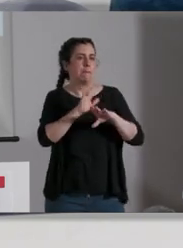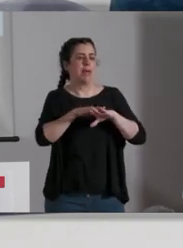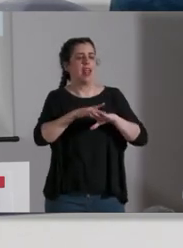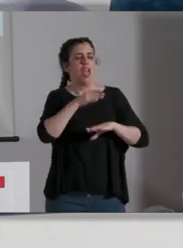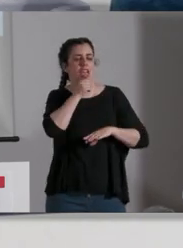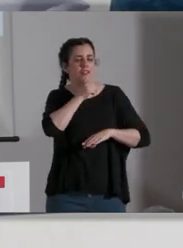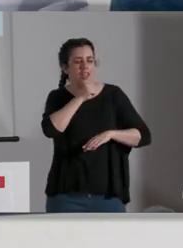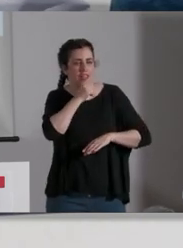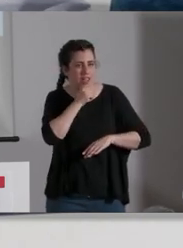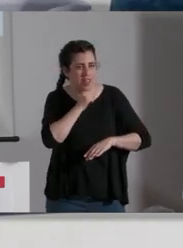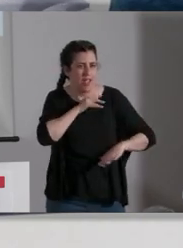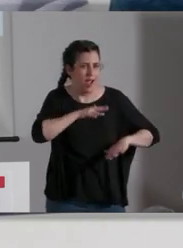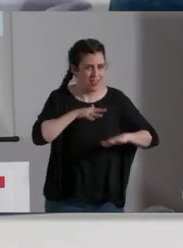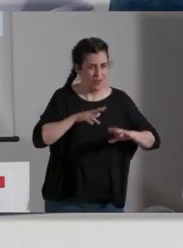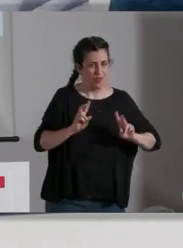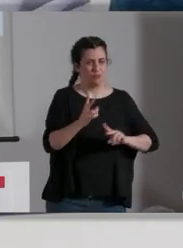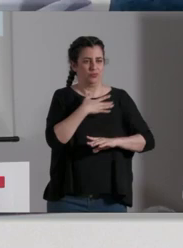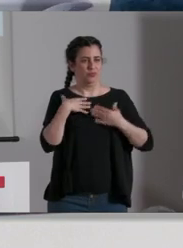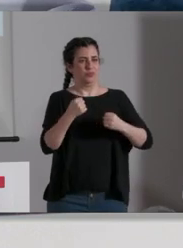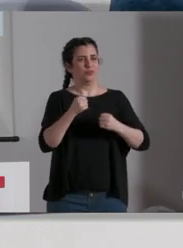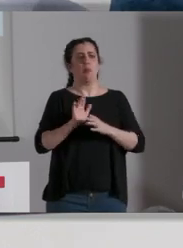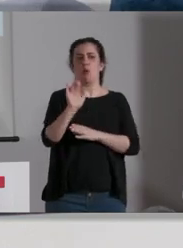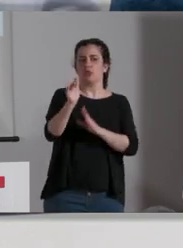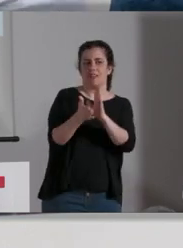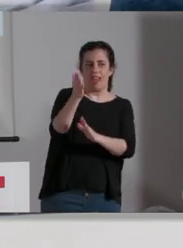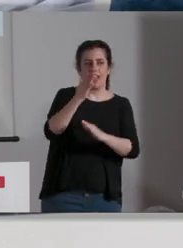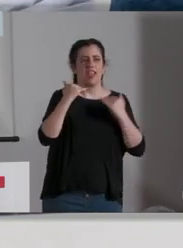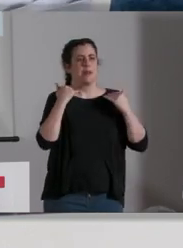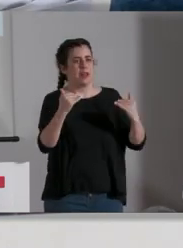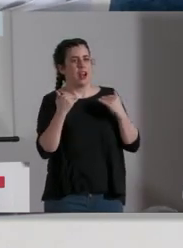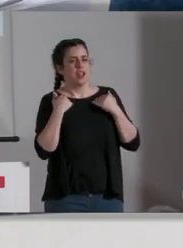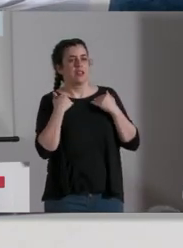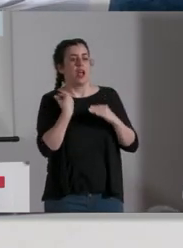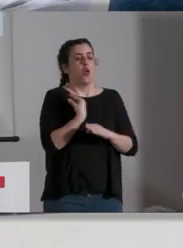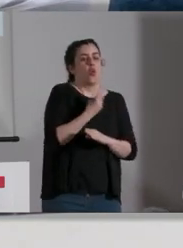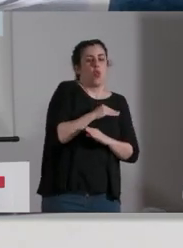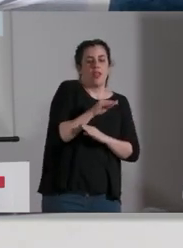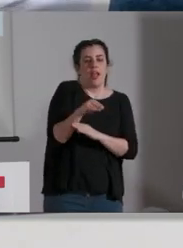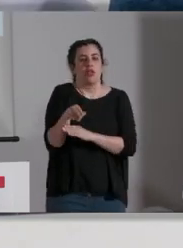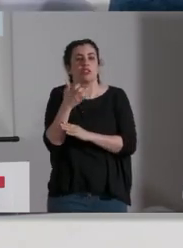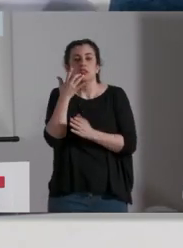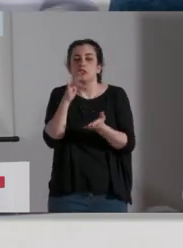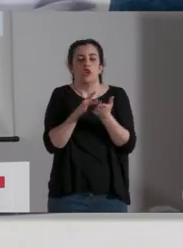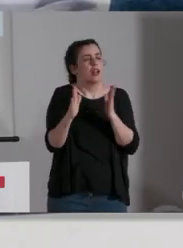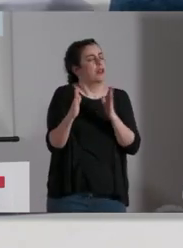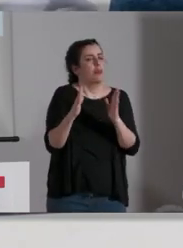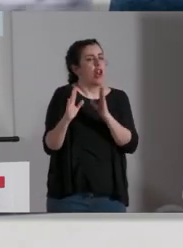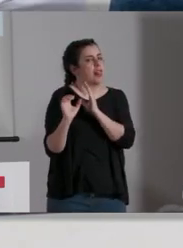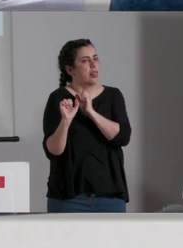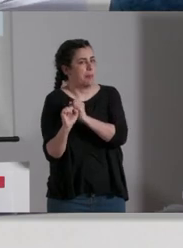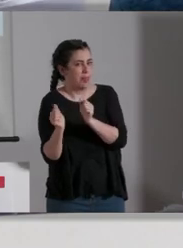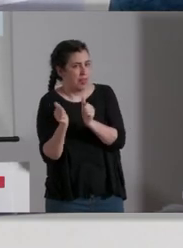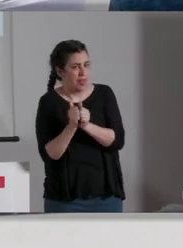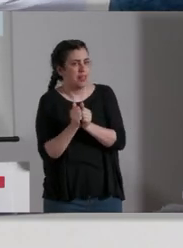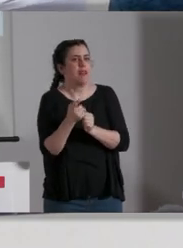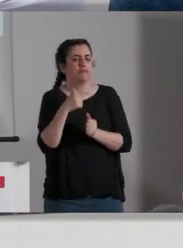Tenemos salidas al monte, gimnasia, cuidados mutuos en momentos de dependencia temporal que ya hemos puesto en práctica con alguna